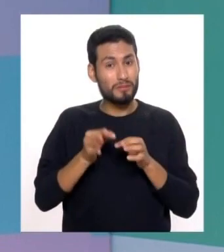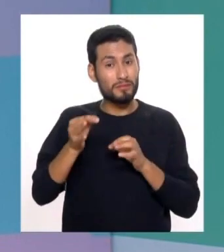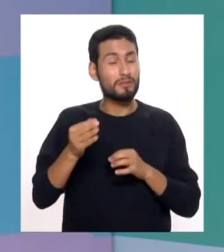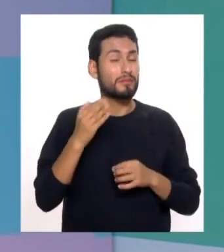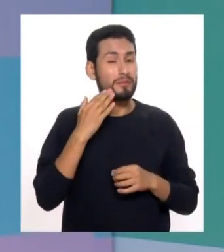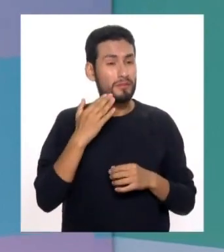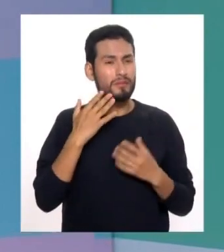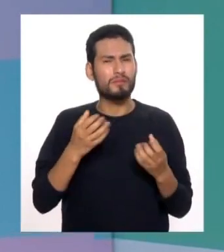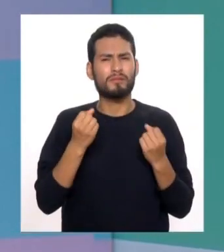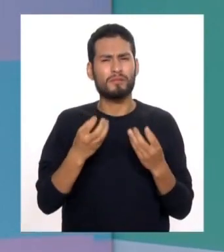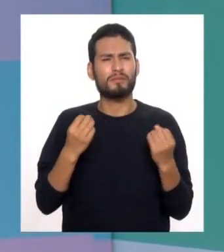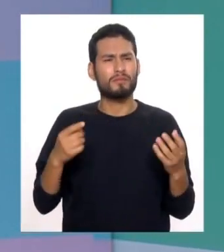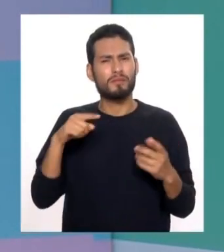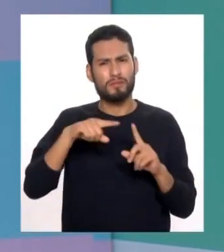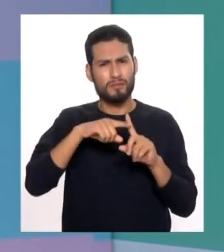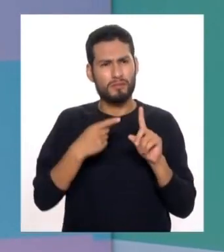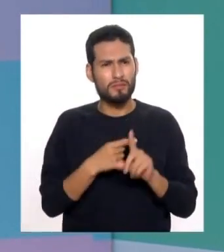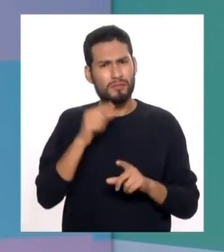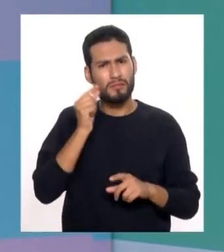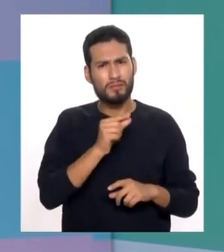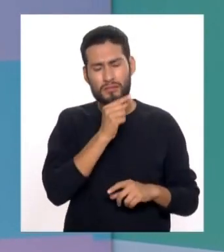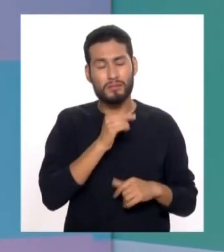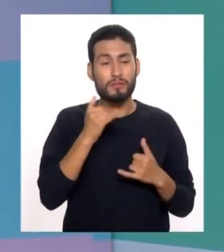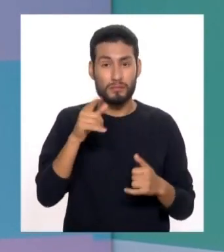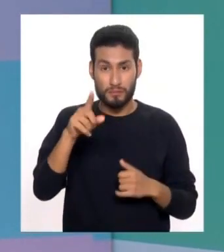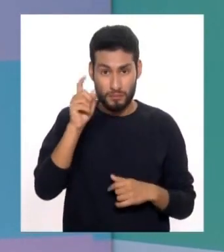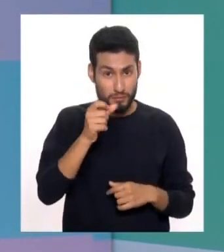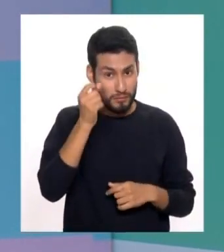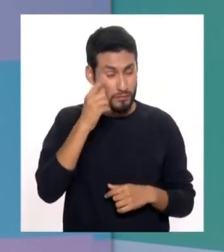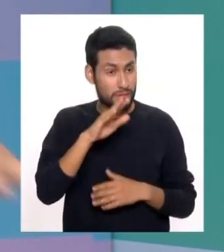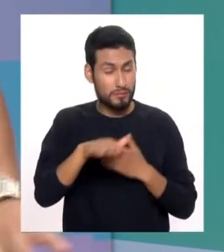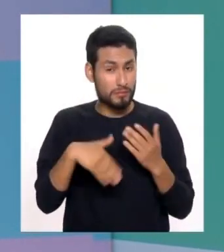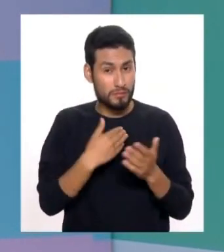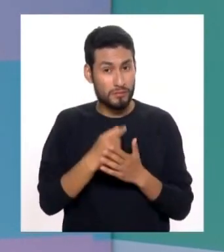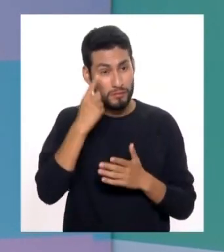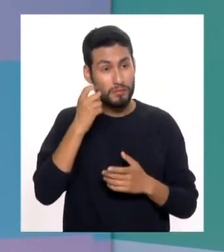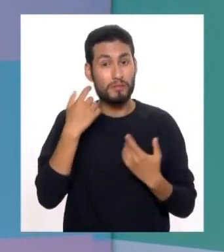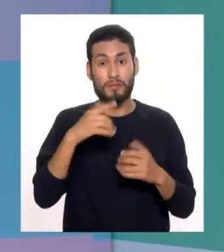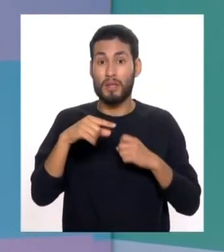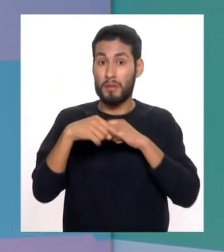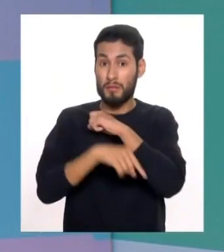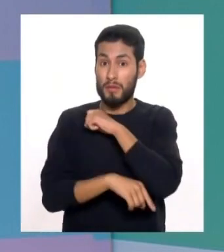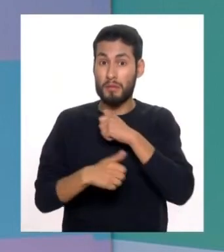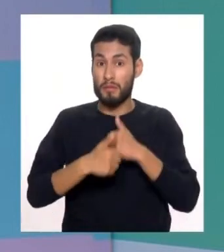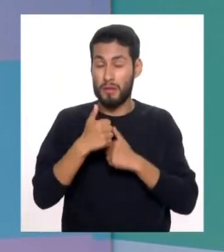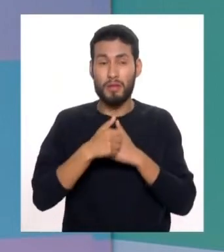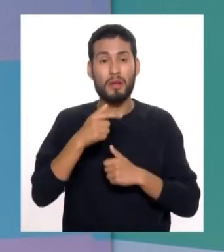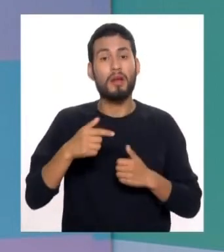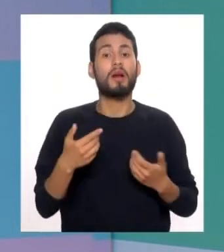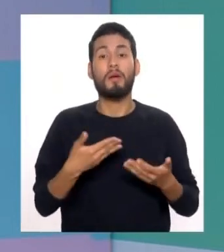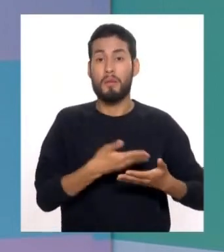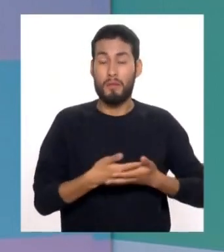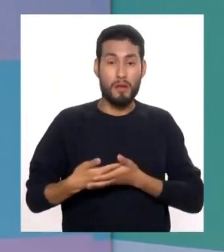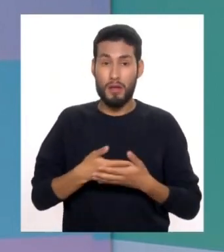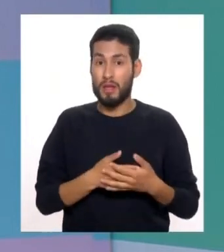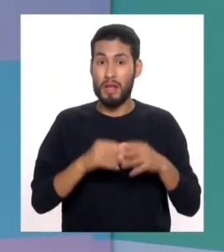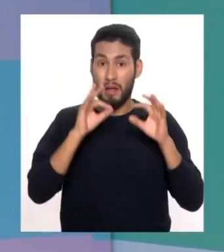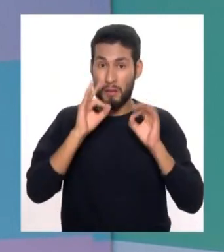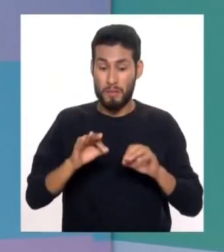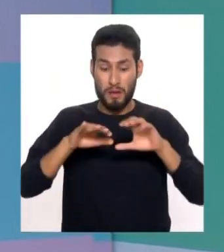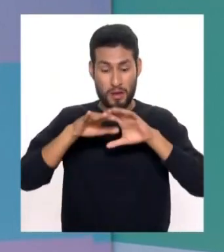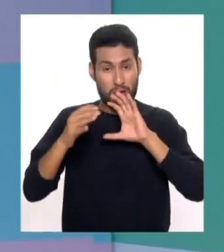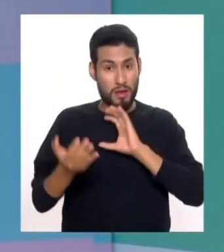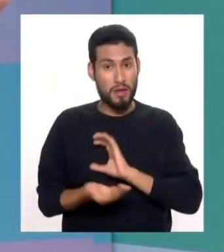maternidad, mayor cantidad de embarazos gemelares. Lo que hay que entender para que todos entiendan la gravedad es que aquellos bebés que comparten la misma placenta